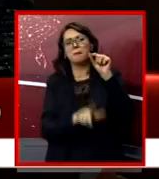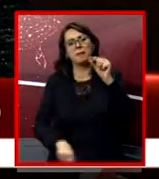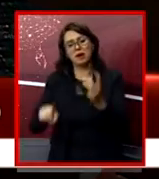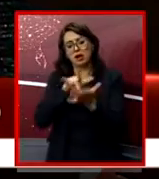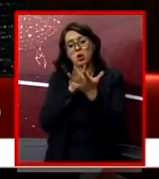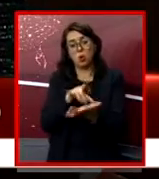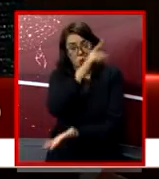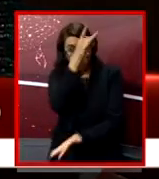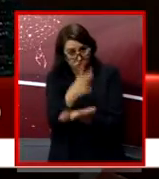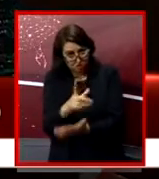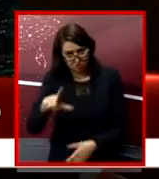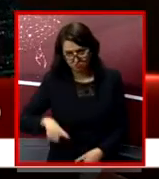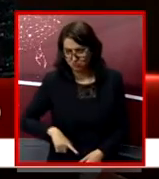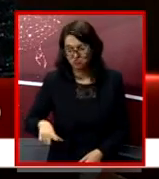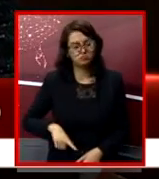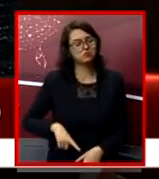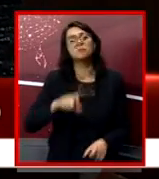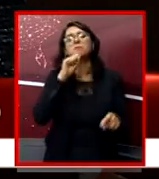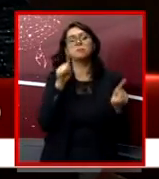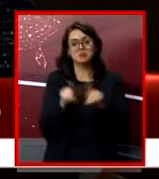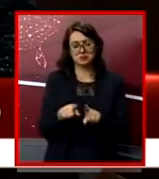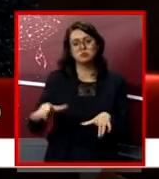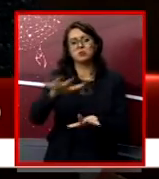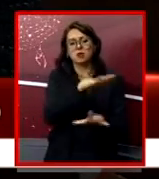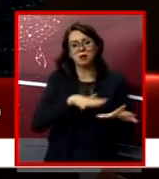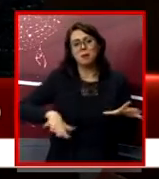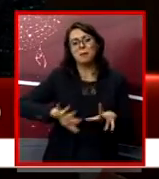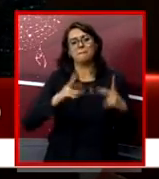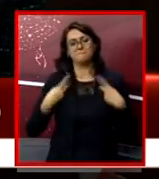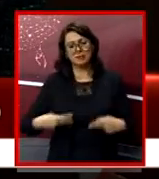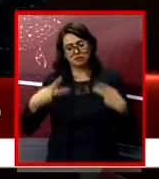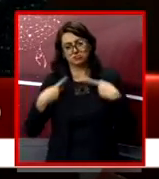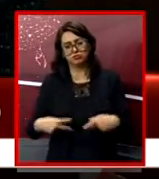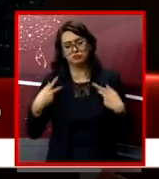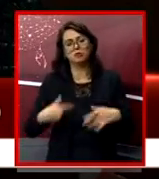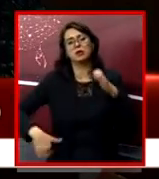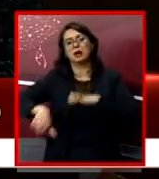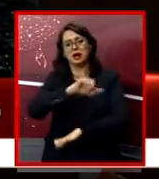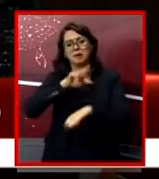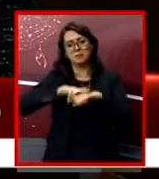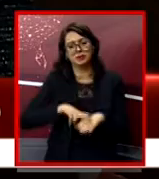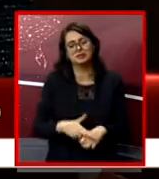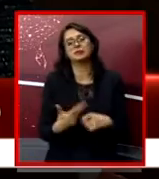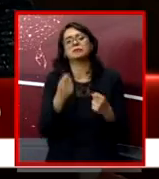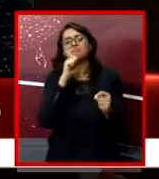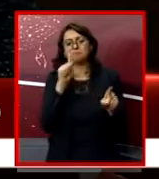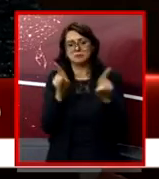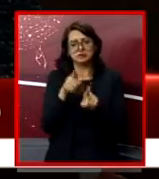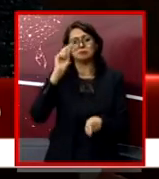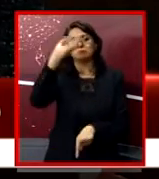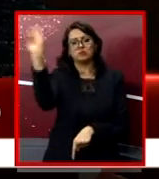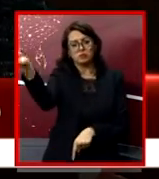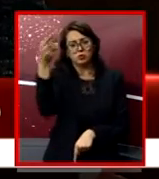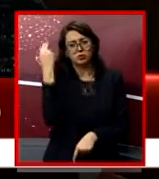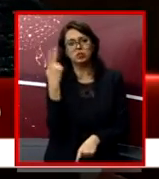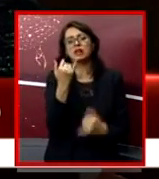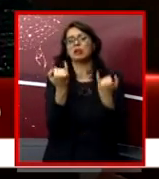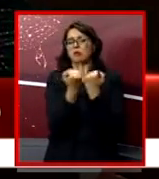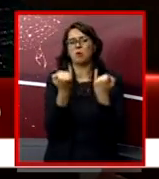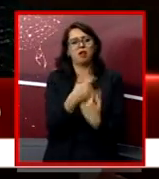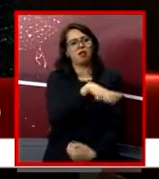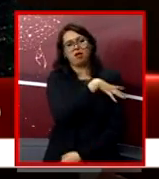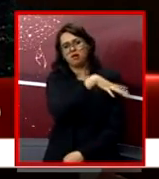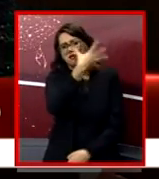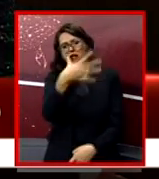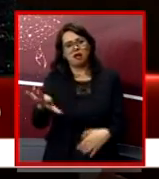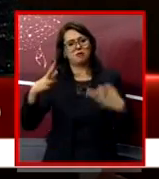solo del gobierno, sino de su sociedad civil, de sus empresarios y empresarias, de las universidades y en general de